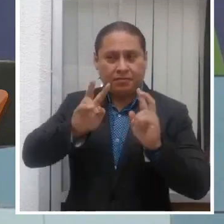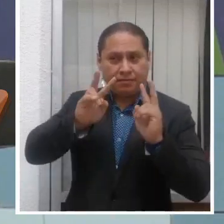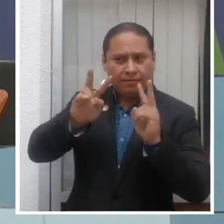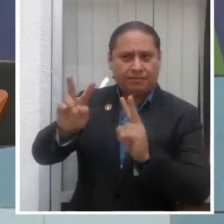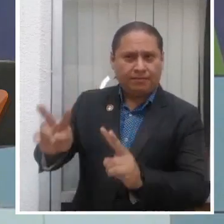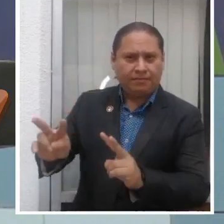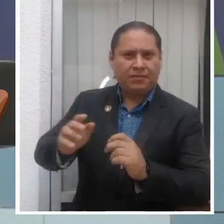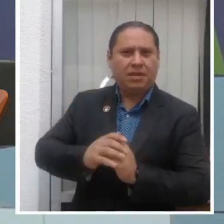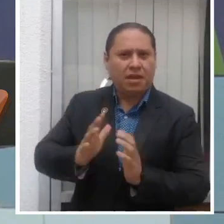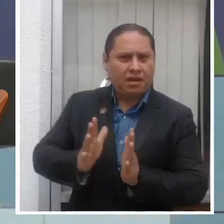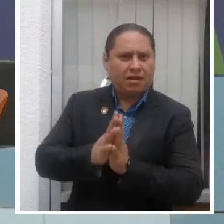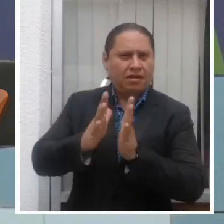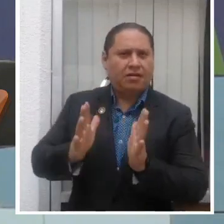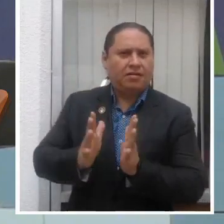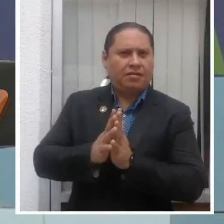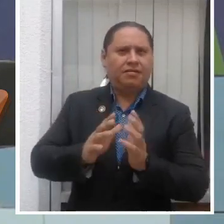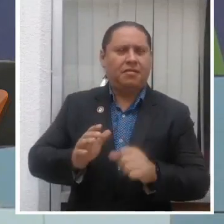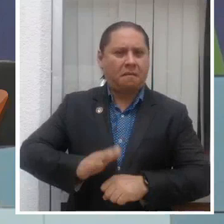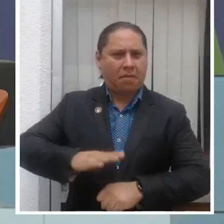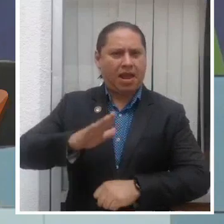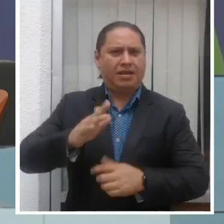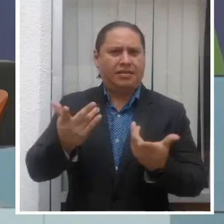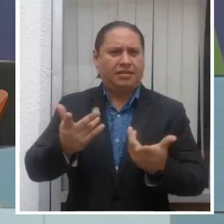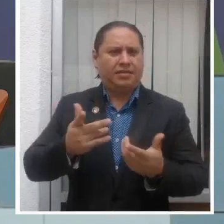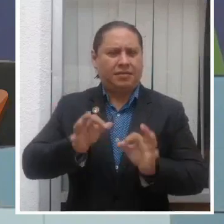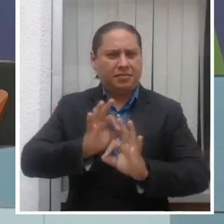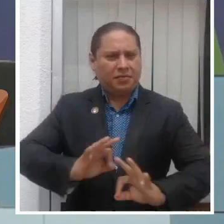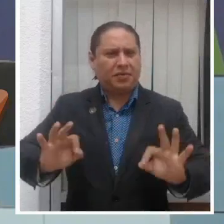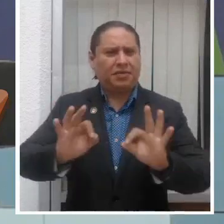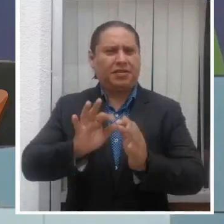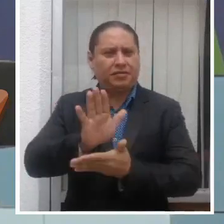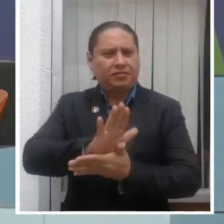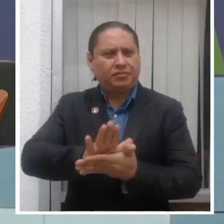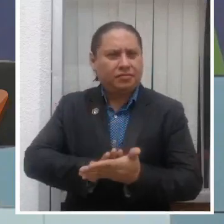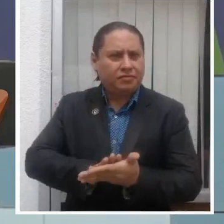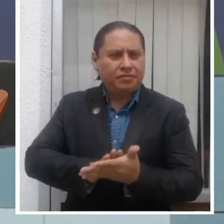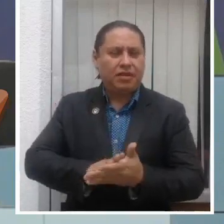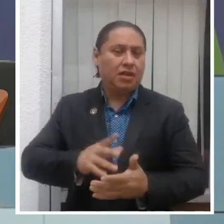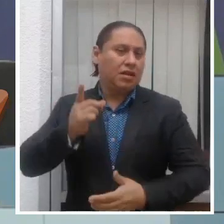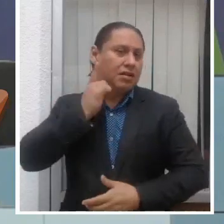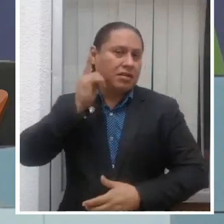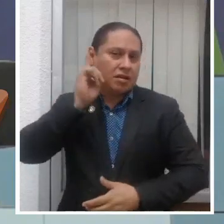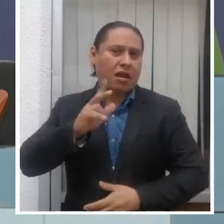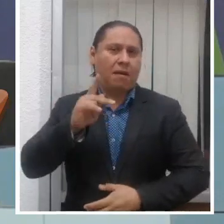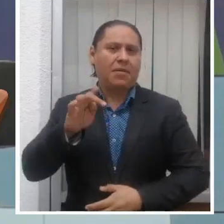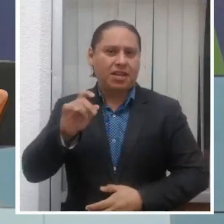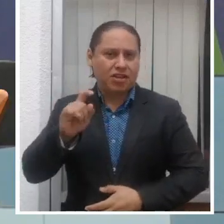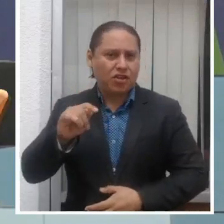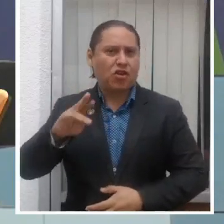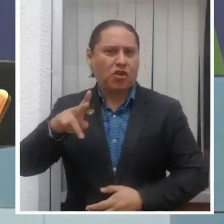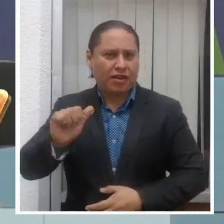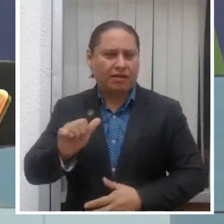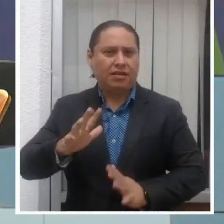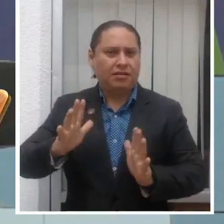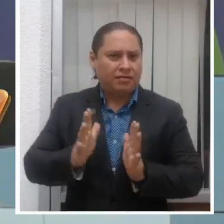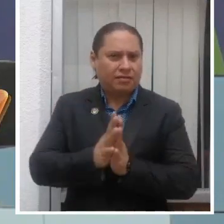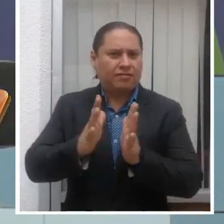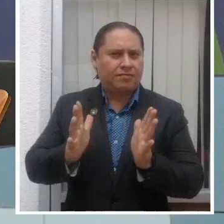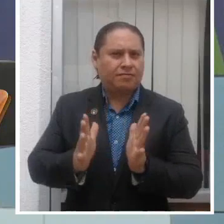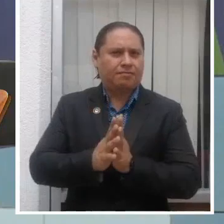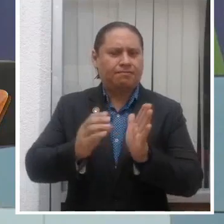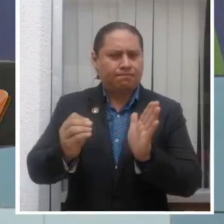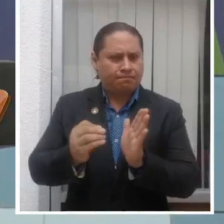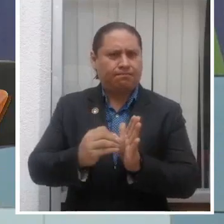se atreven a luchar por los motivos más nobles. La diputada Petrona ha luchado por esa conservación,